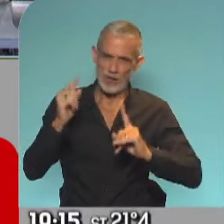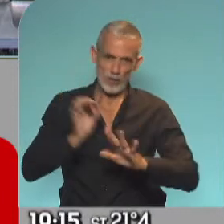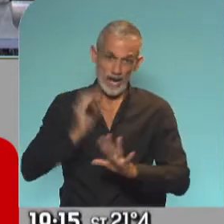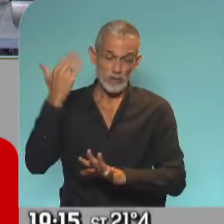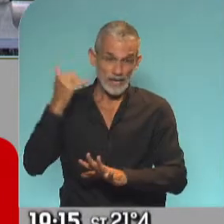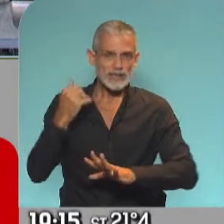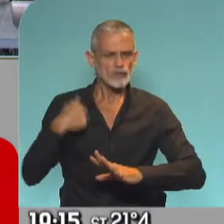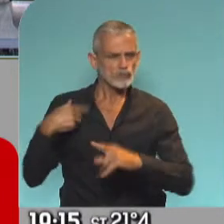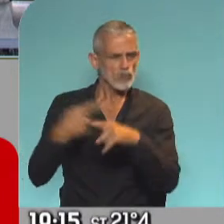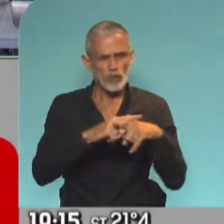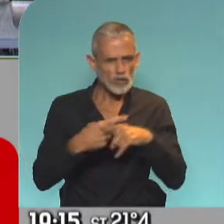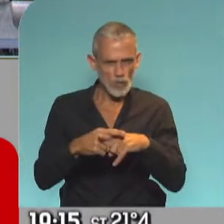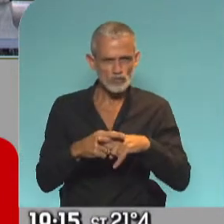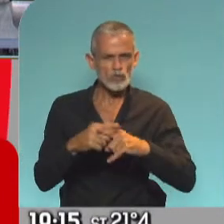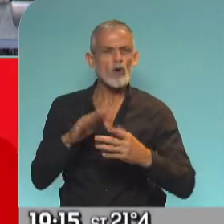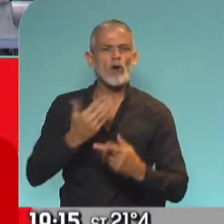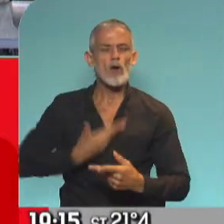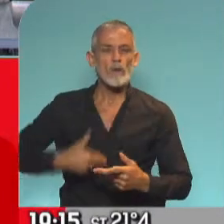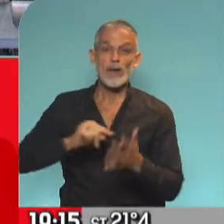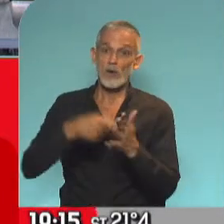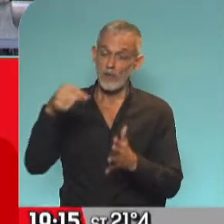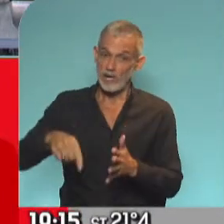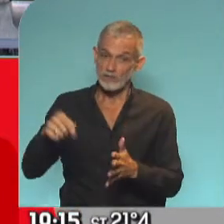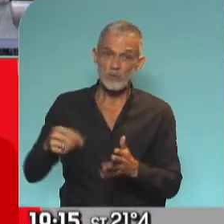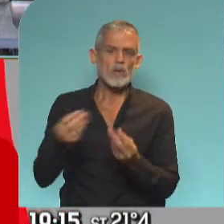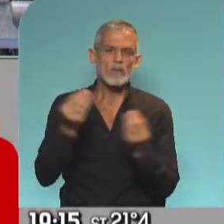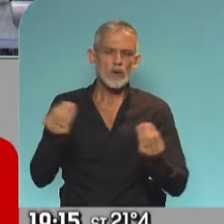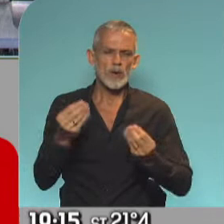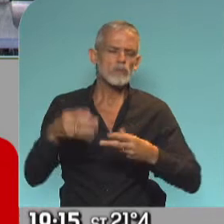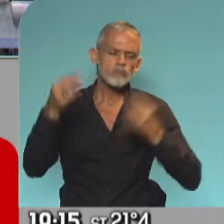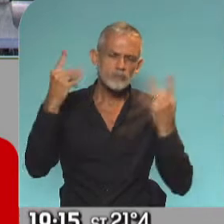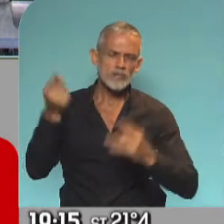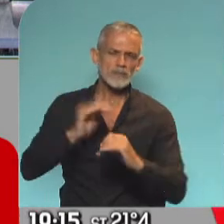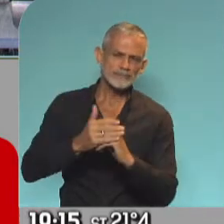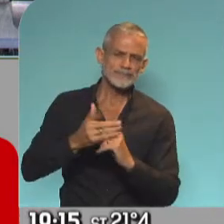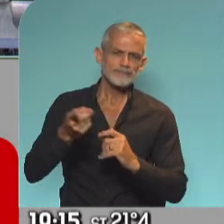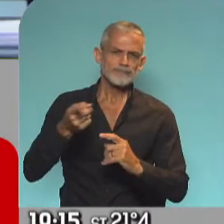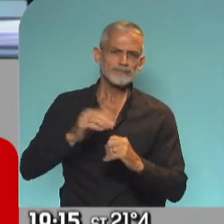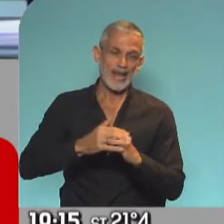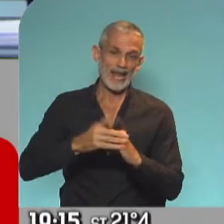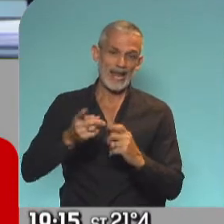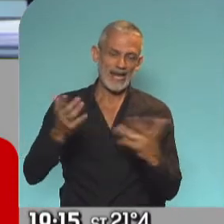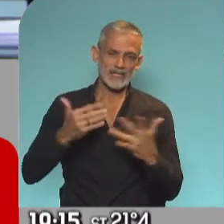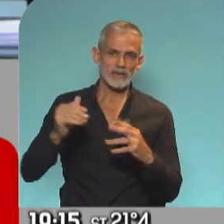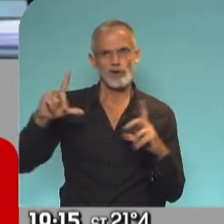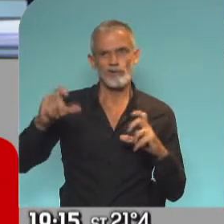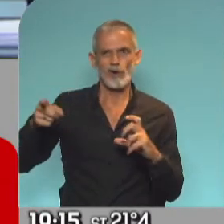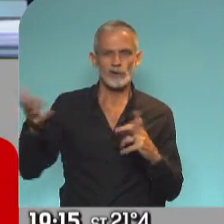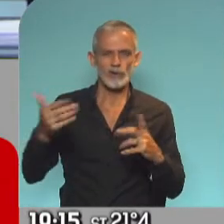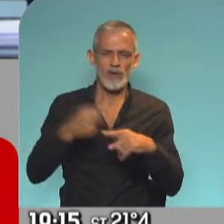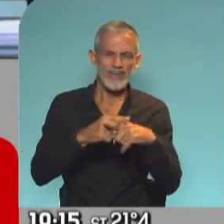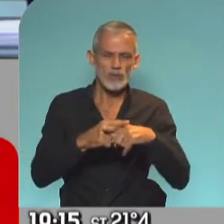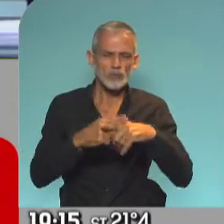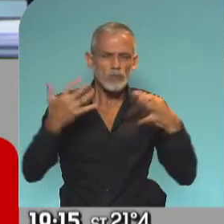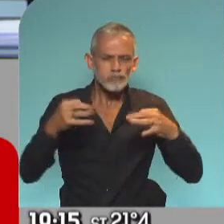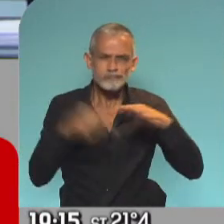tenido grandes discusiones con el gobierno de la ciudad, porque me parece que muchas veces lo ordenaba alguna foto en vez de la discusión de